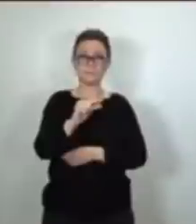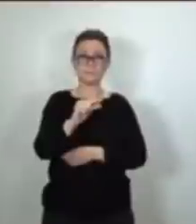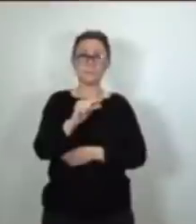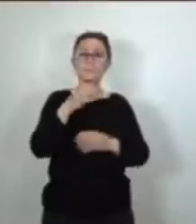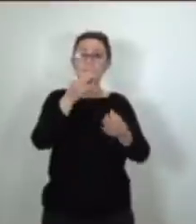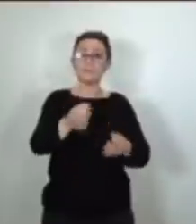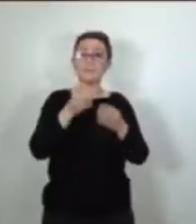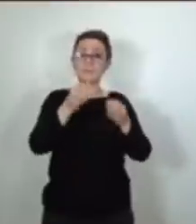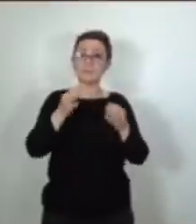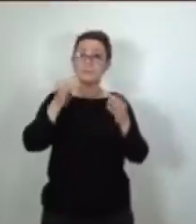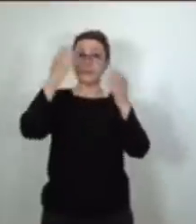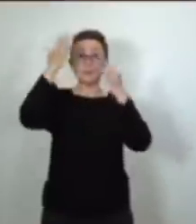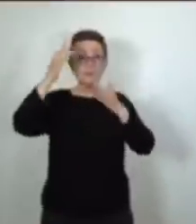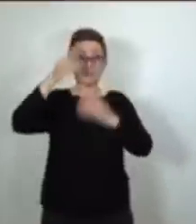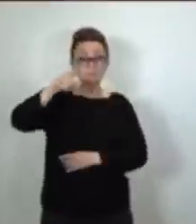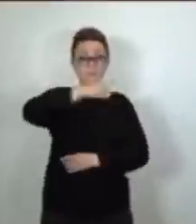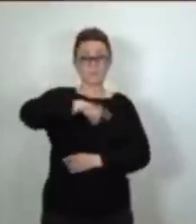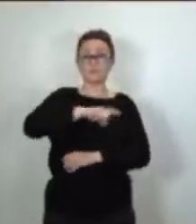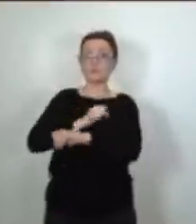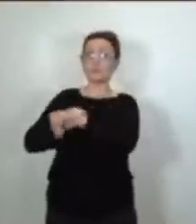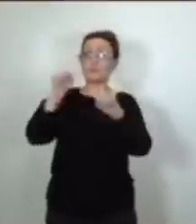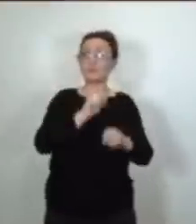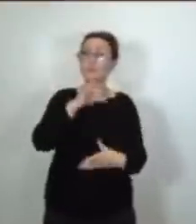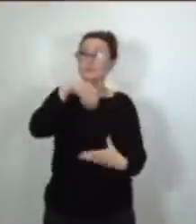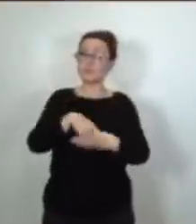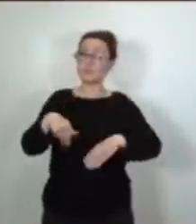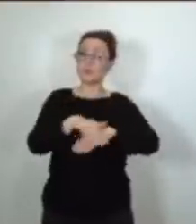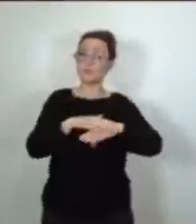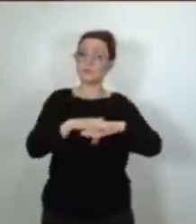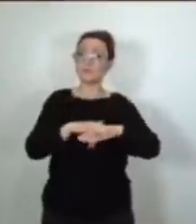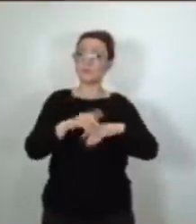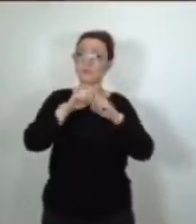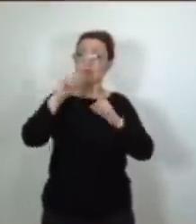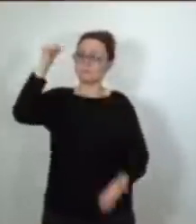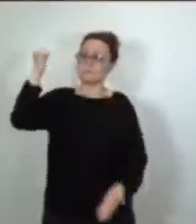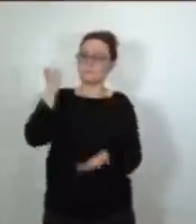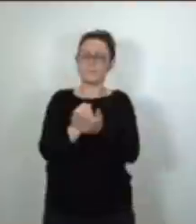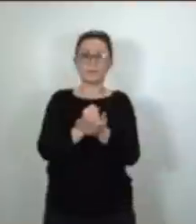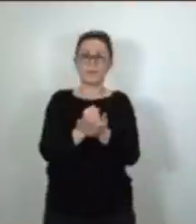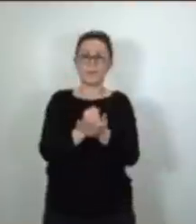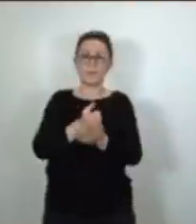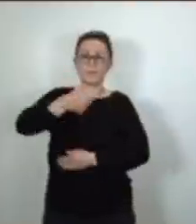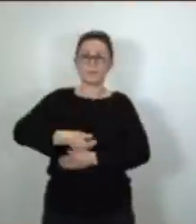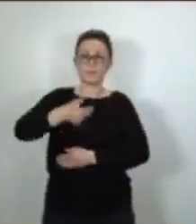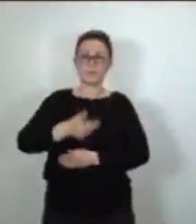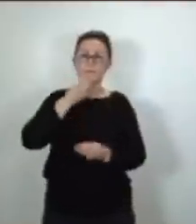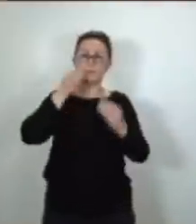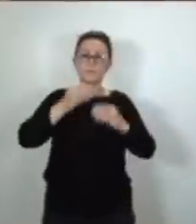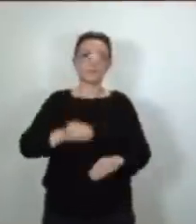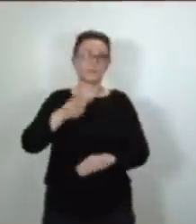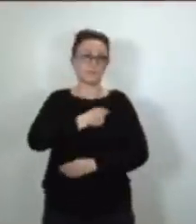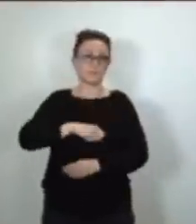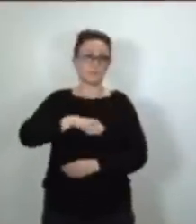ideas que tratamos de defender desde estos ministerios queden escritas con mayúsculas en la historia de nuestro país. Gracias.